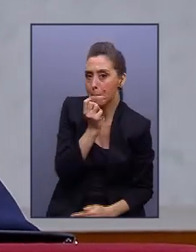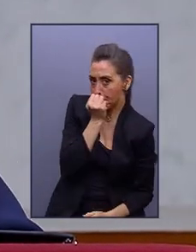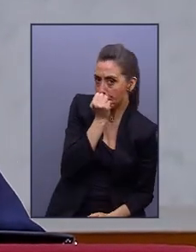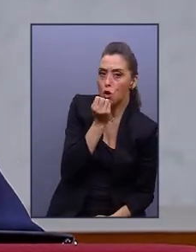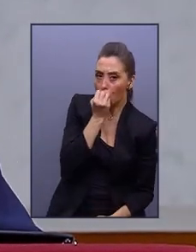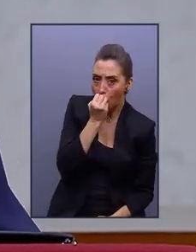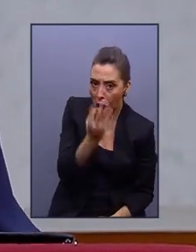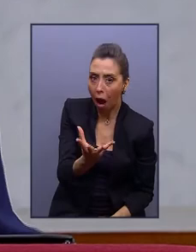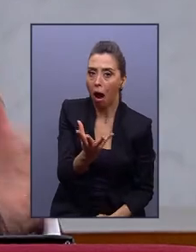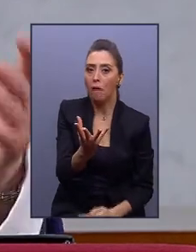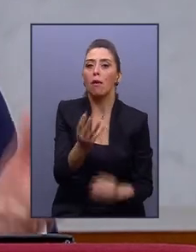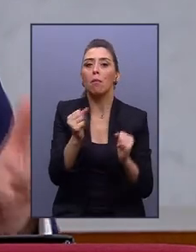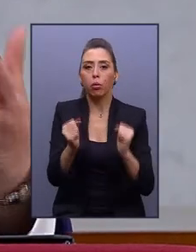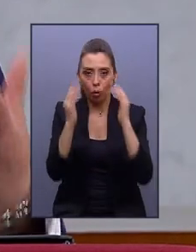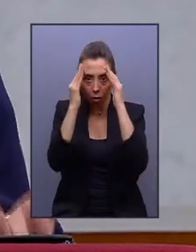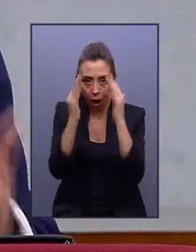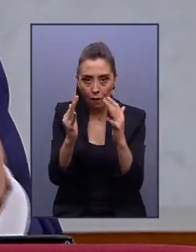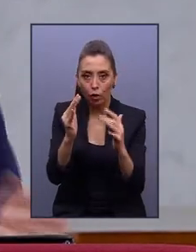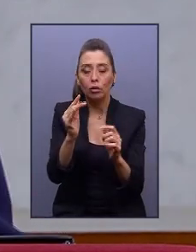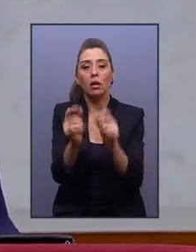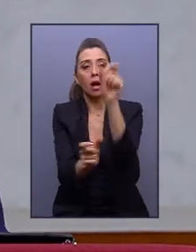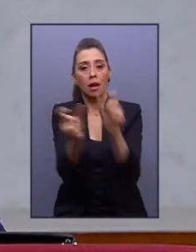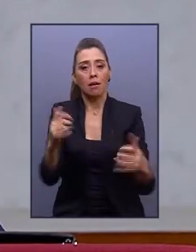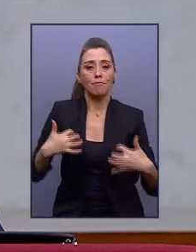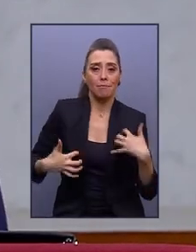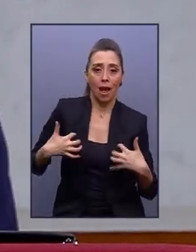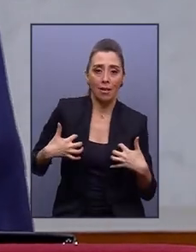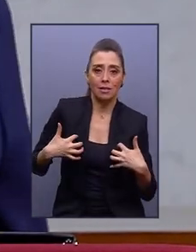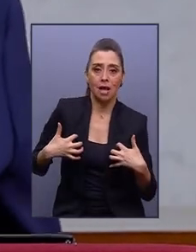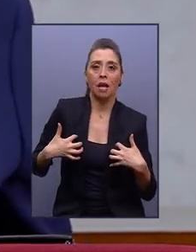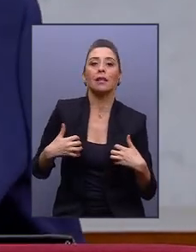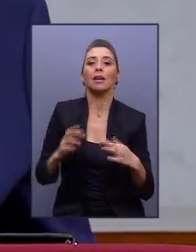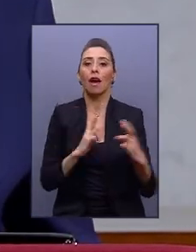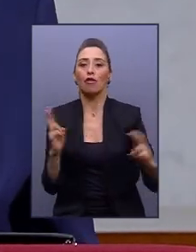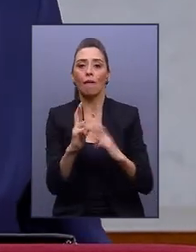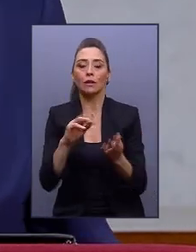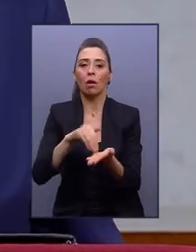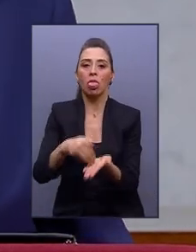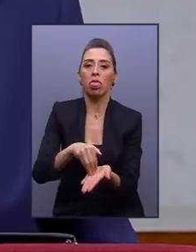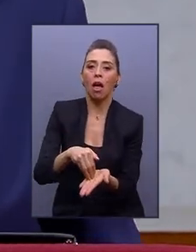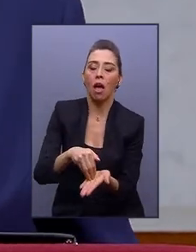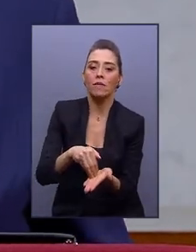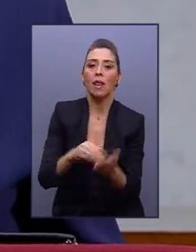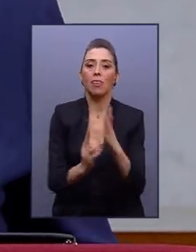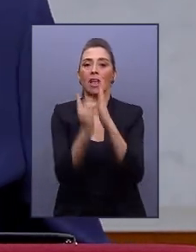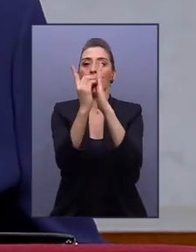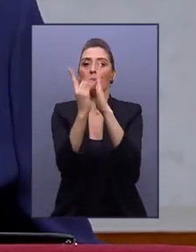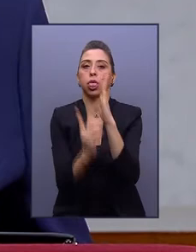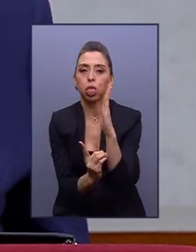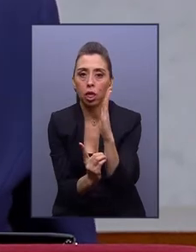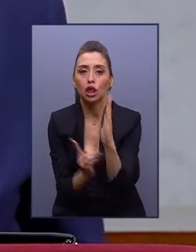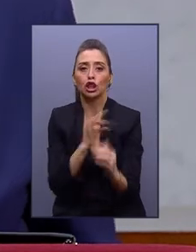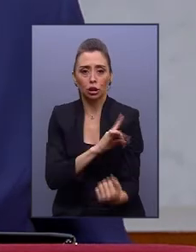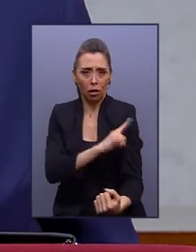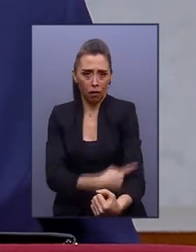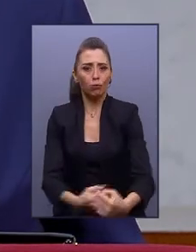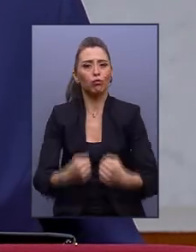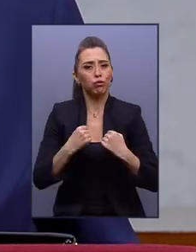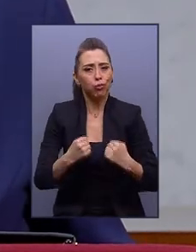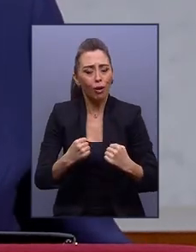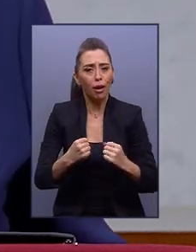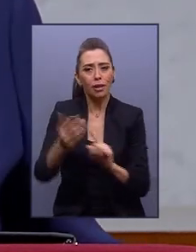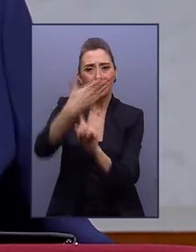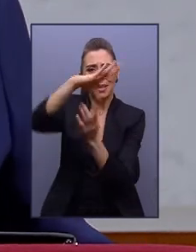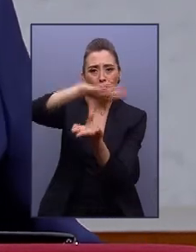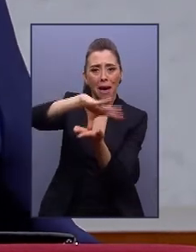sido capaces de abordar el malestar que debilita nuestra convivencia y frena nuestro desarrollo. Chile es fuerte. Es la